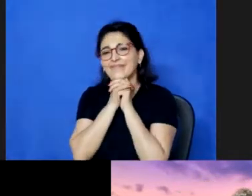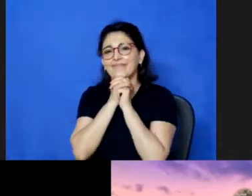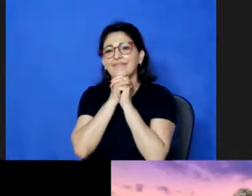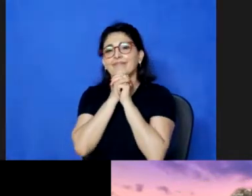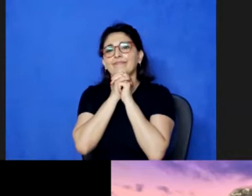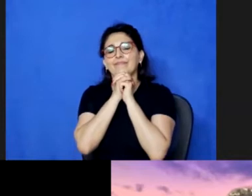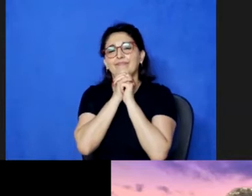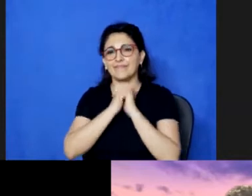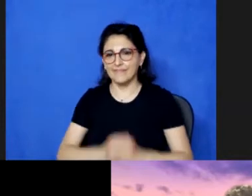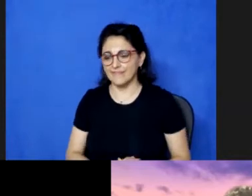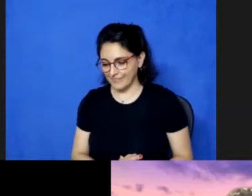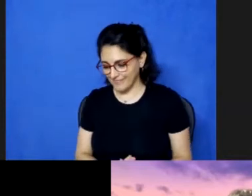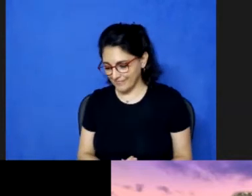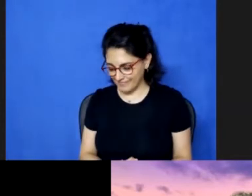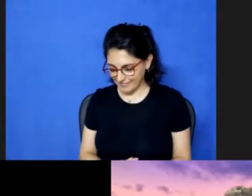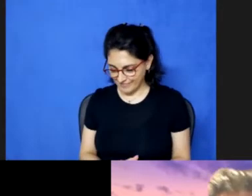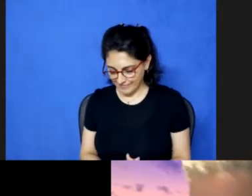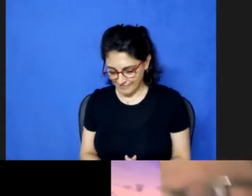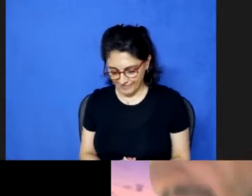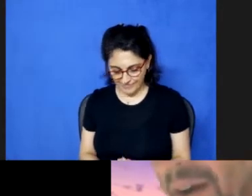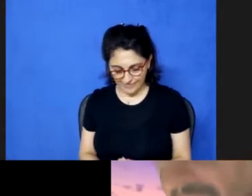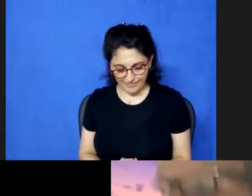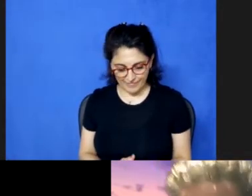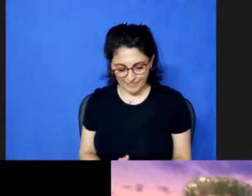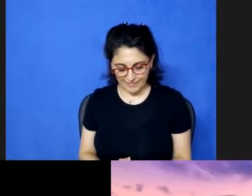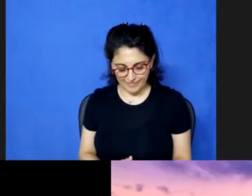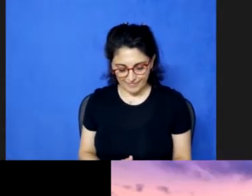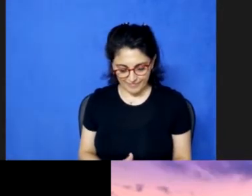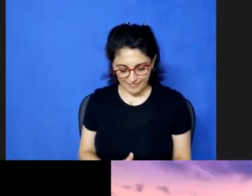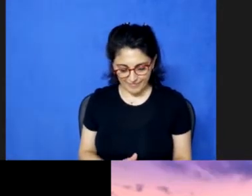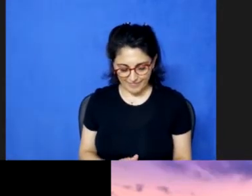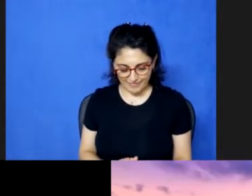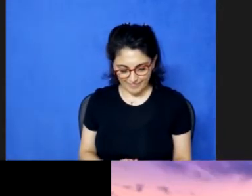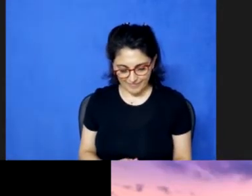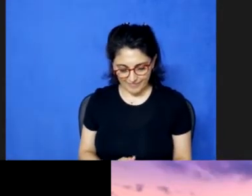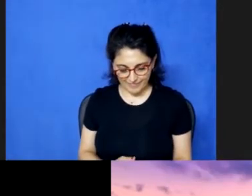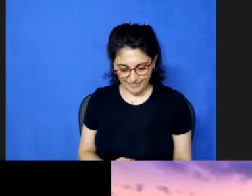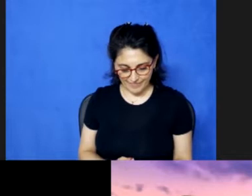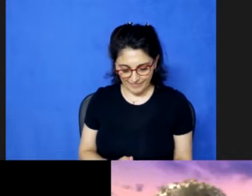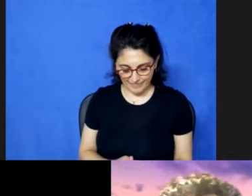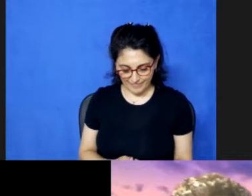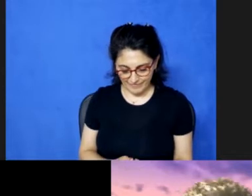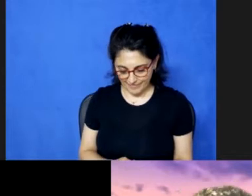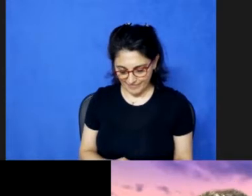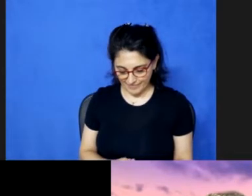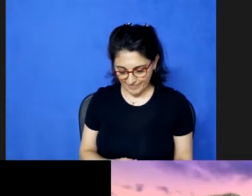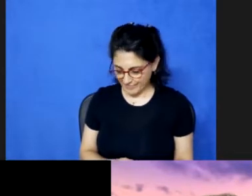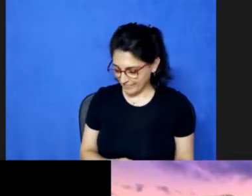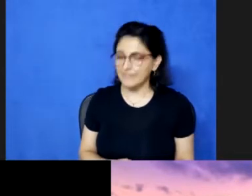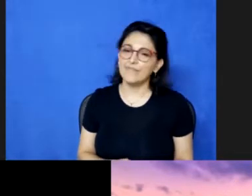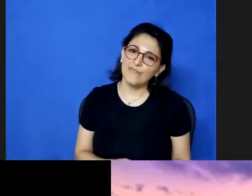que el aprendizaje pasa por ahí. Hay gente que tiene una vida donde muchas veces las cosas